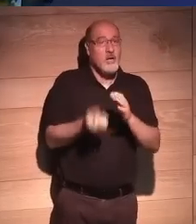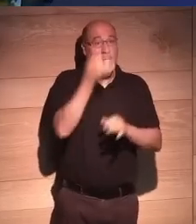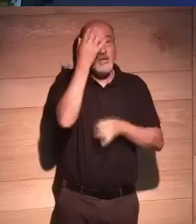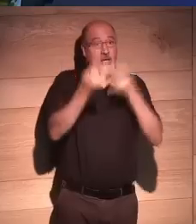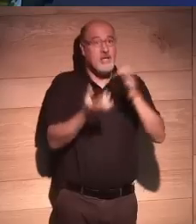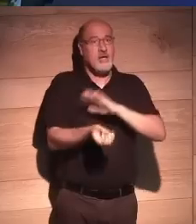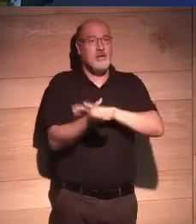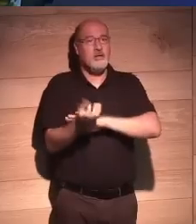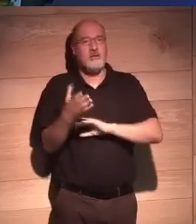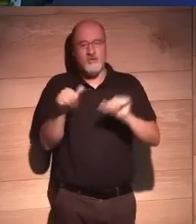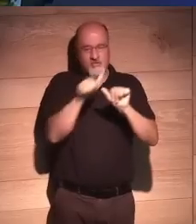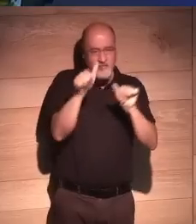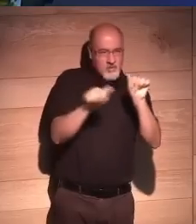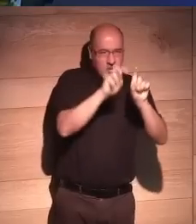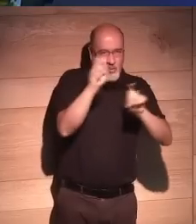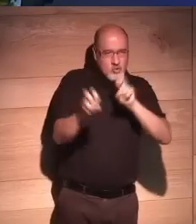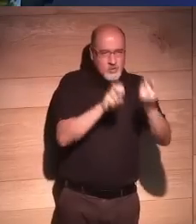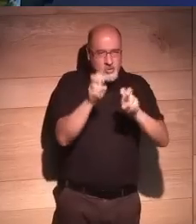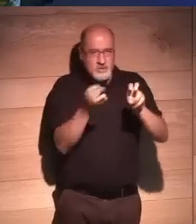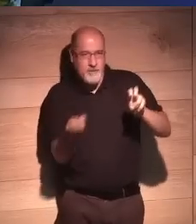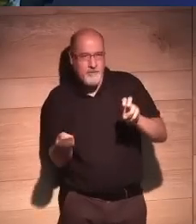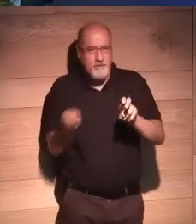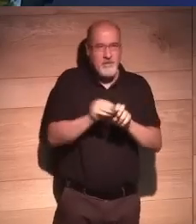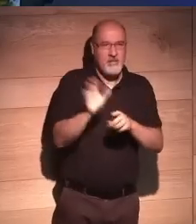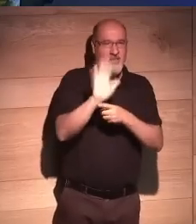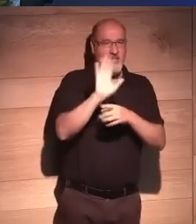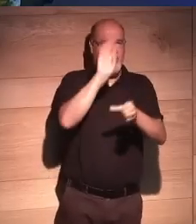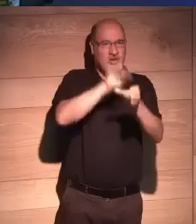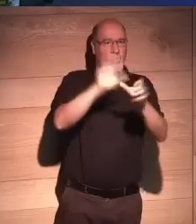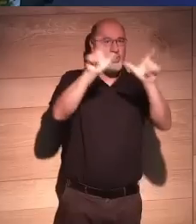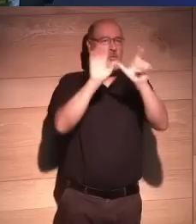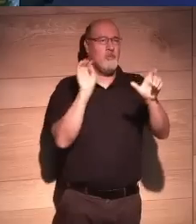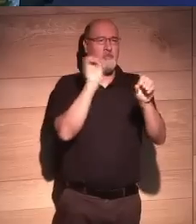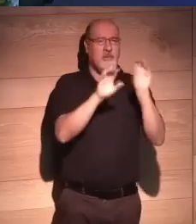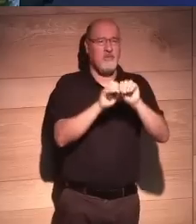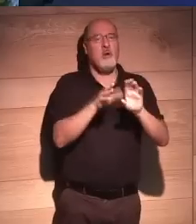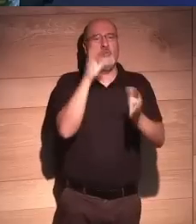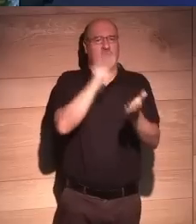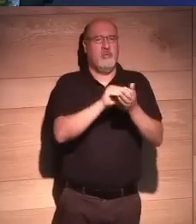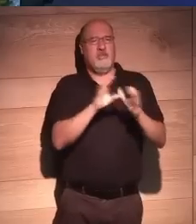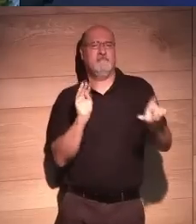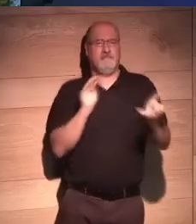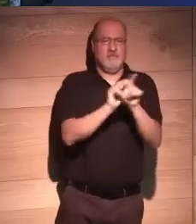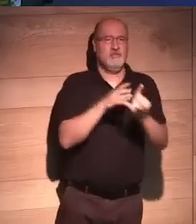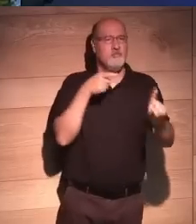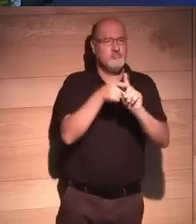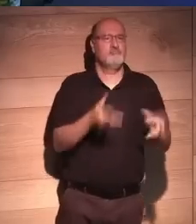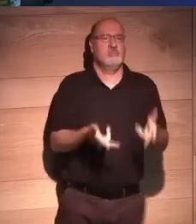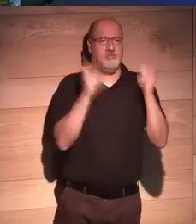estaban buscando los vericuetos para hacer tanto en cine como en televisión lo que podía, y se la colaban muchas veces. Es decir,